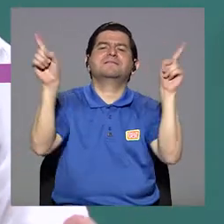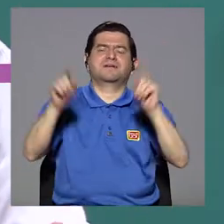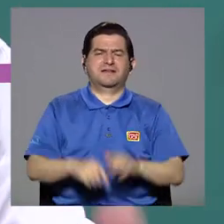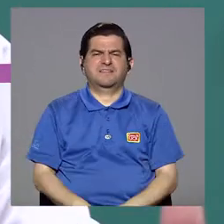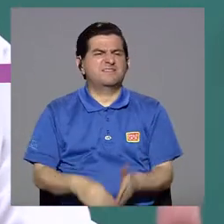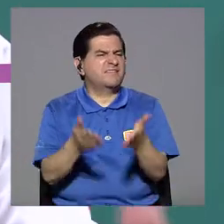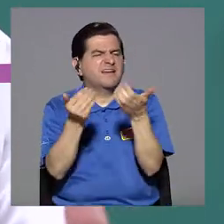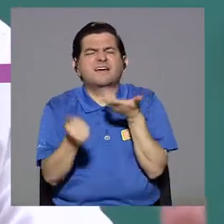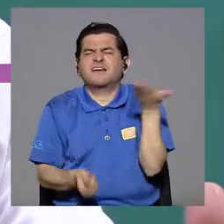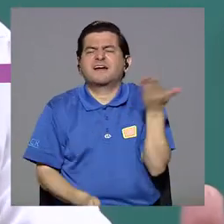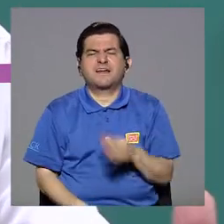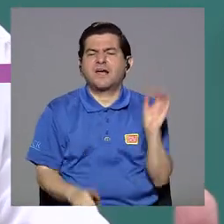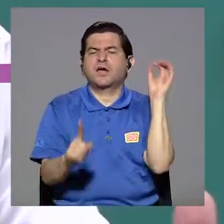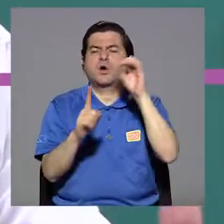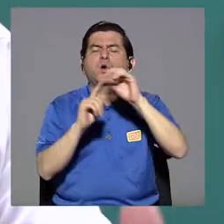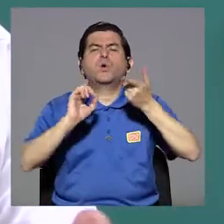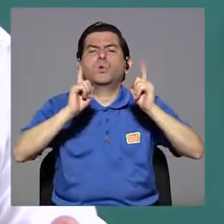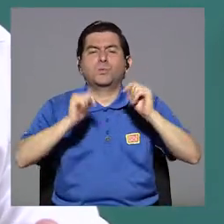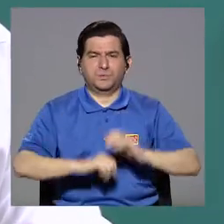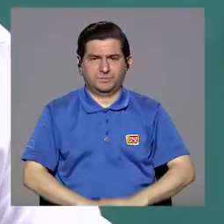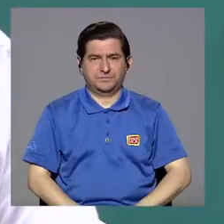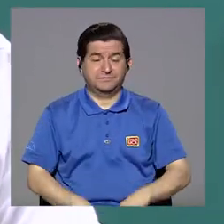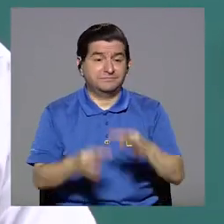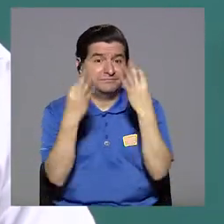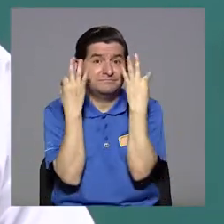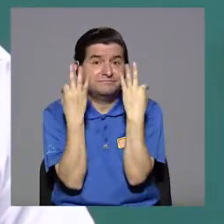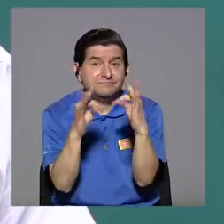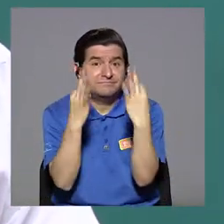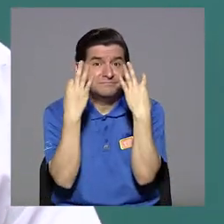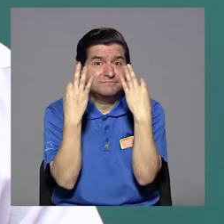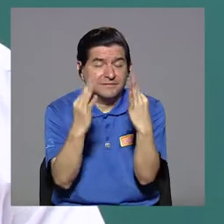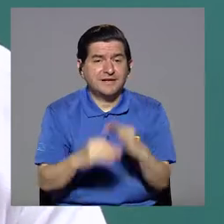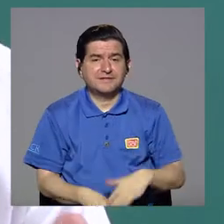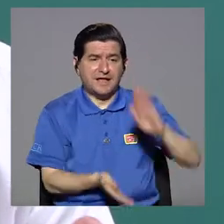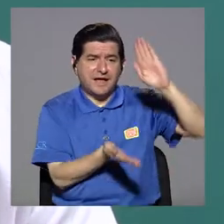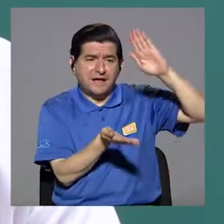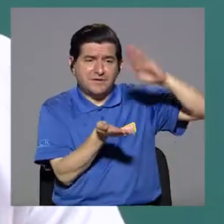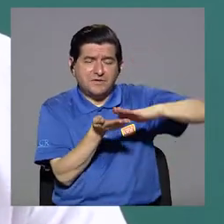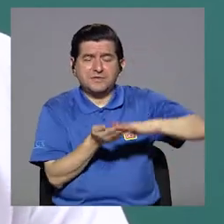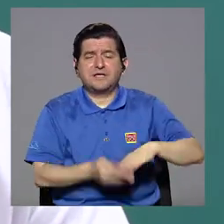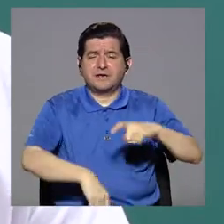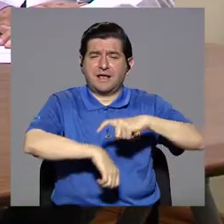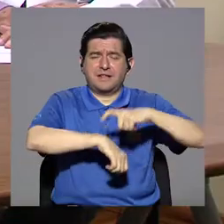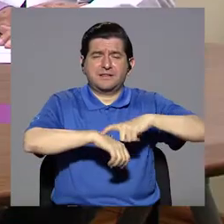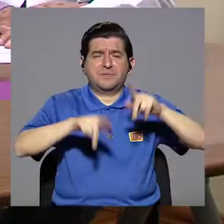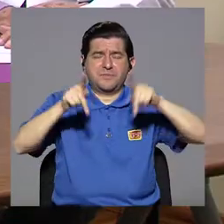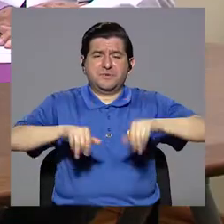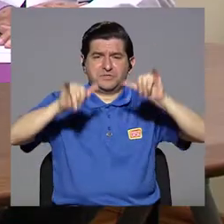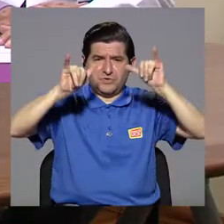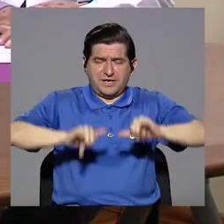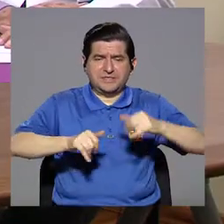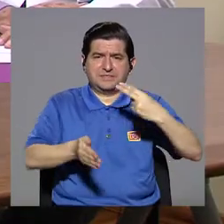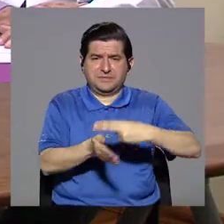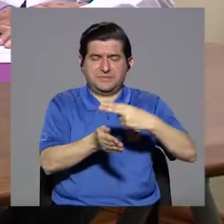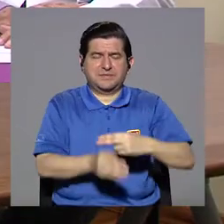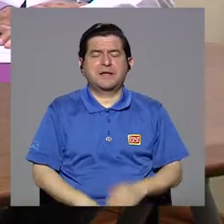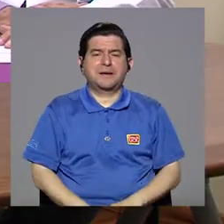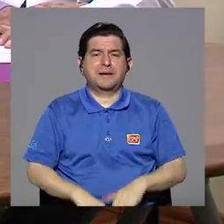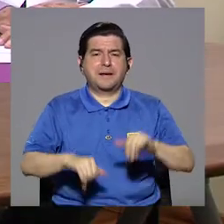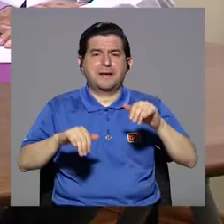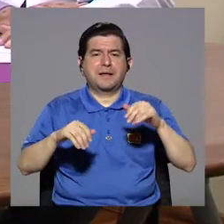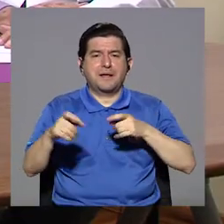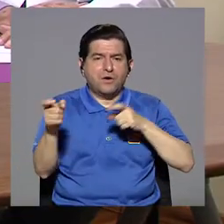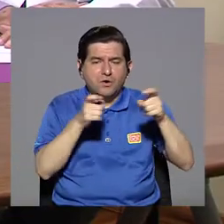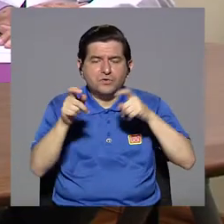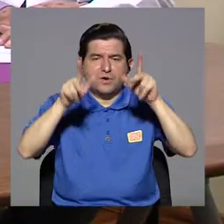que queríamos con el objetivo el objetivo era el fatal o el fin de reducir la hospitalización tratar de manejar los pacientes